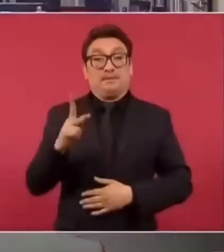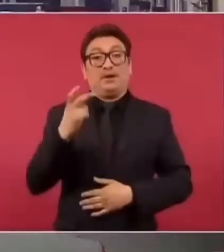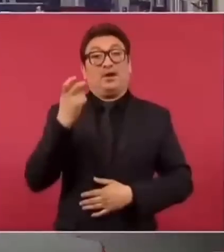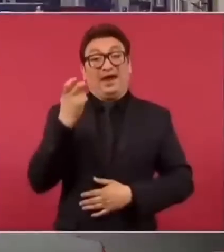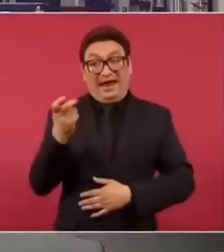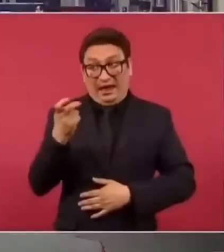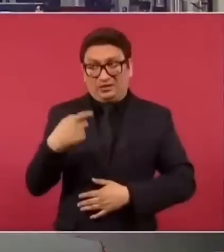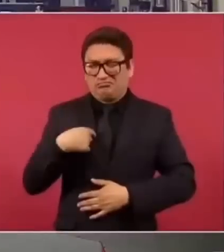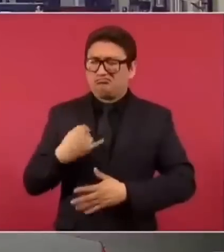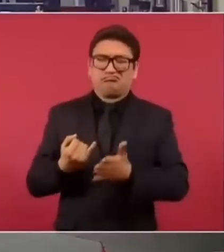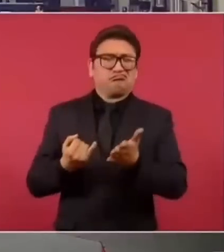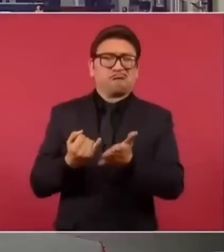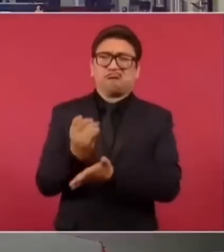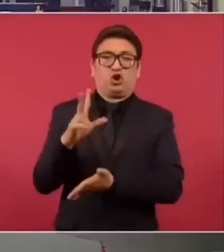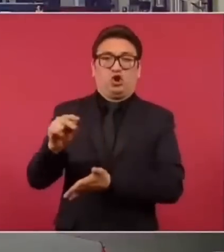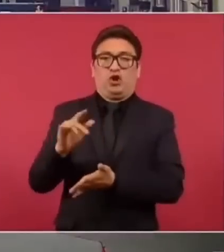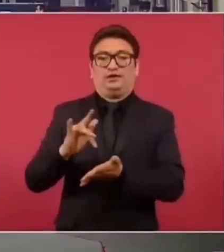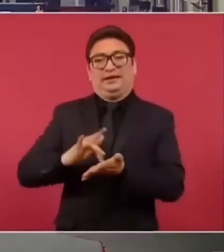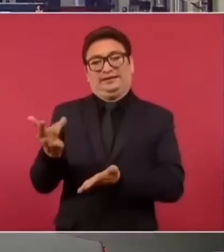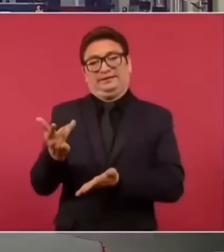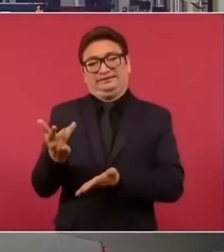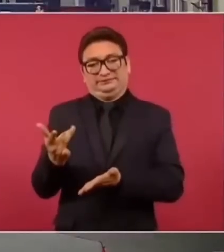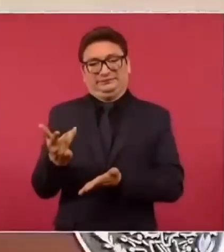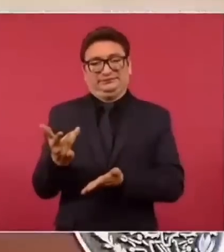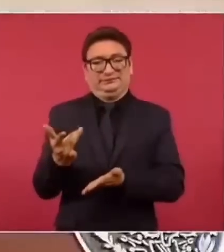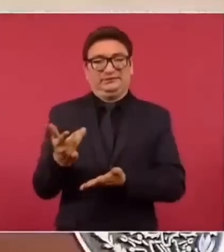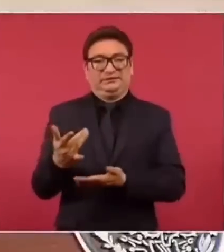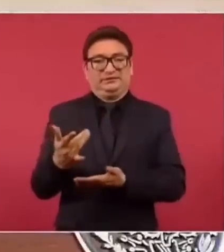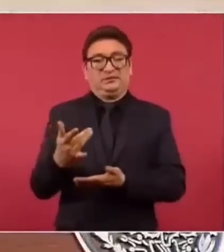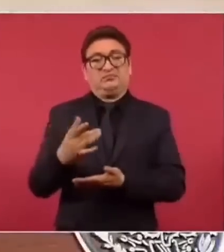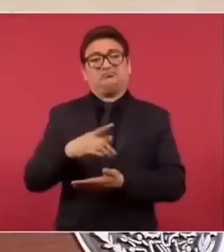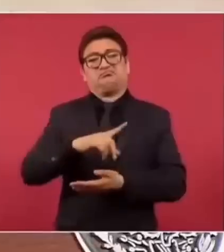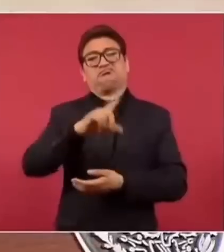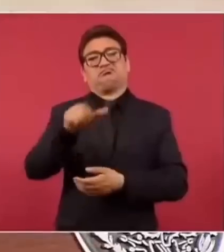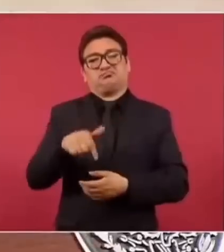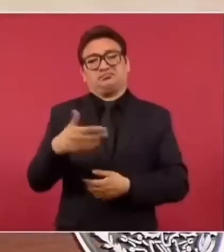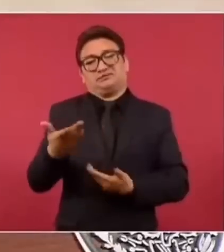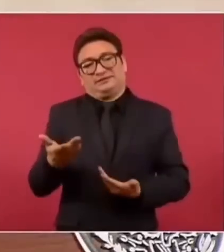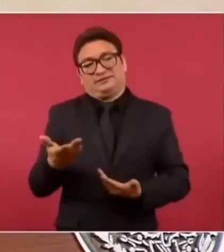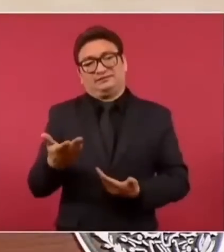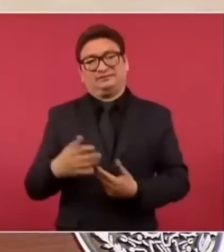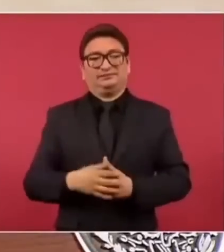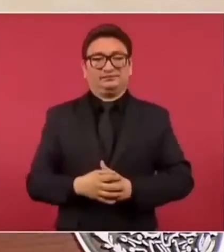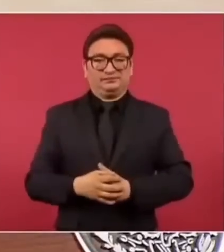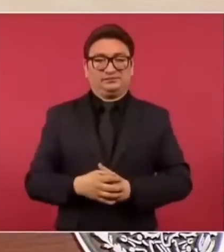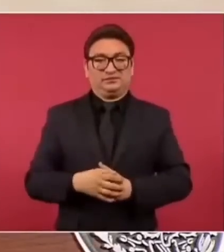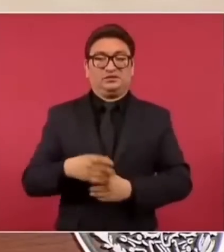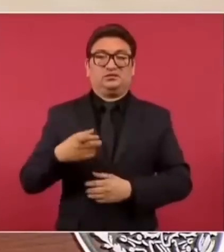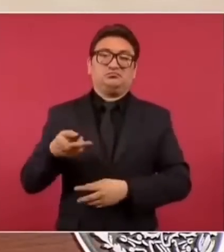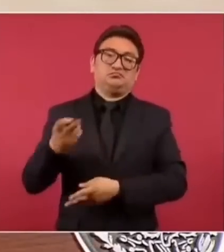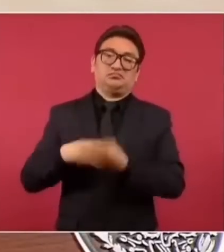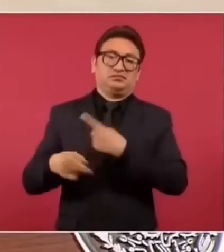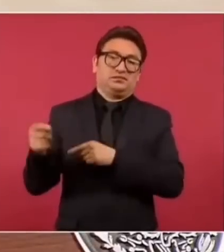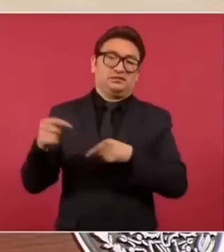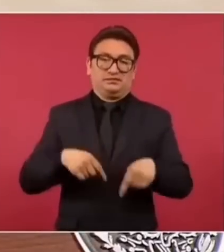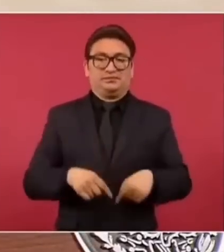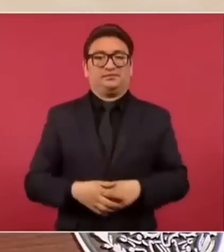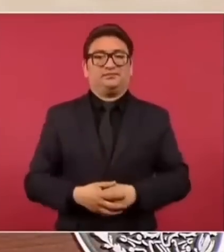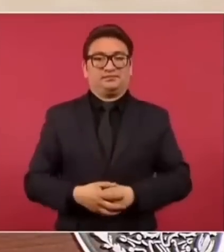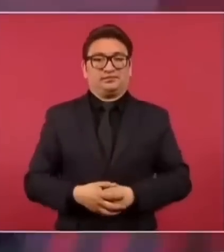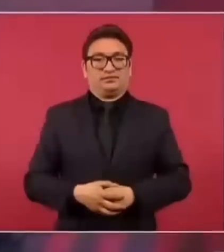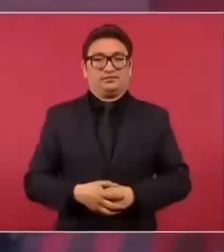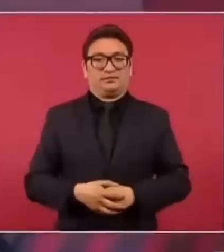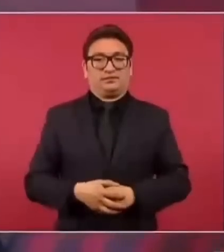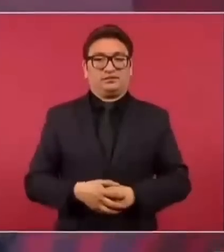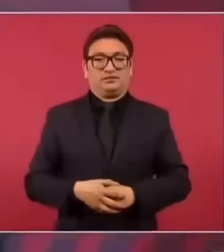eso, bueno, ya nos venimos acá. Ahora